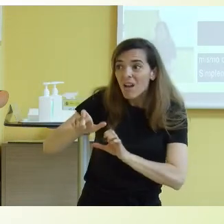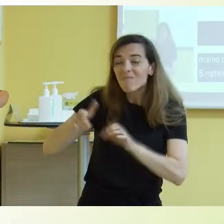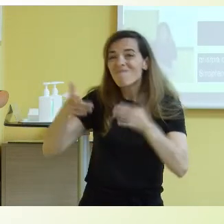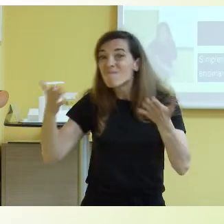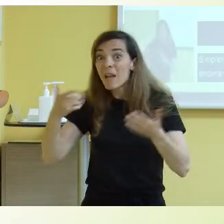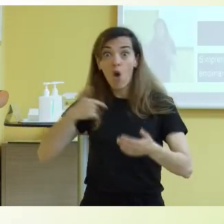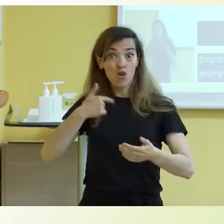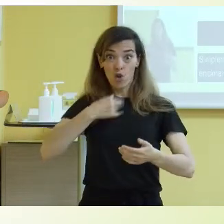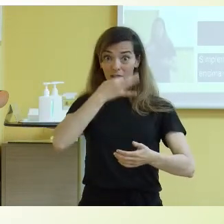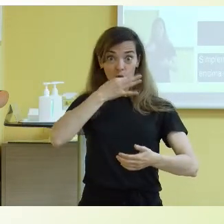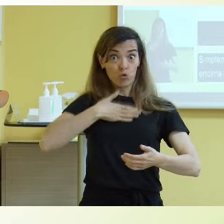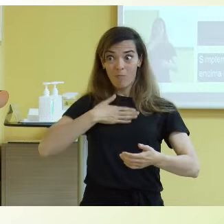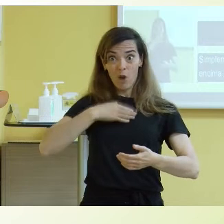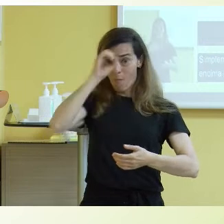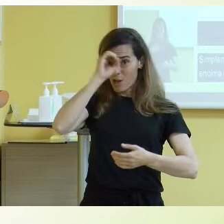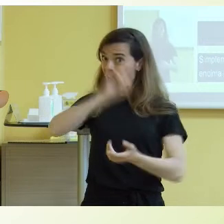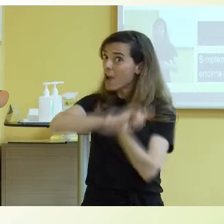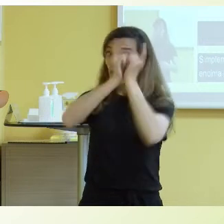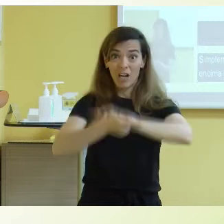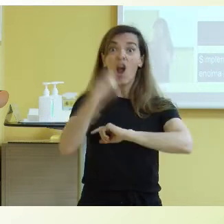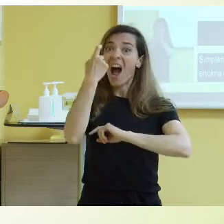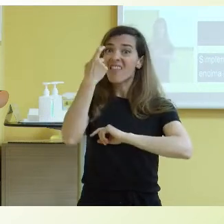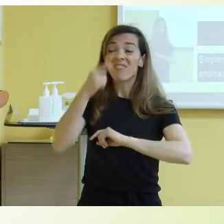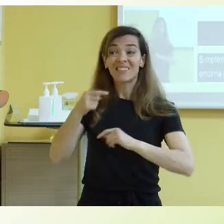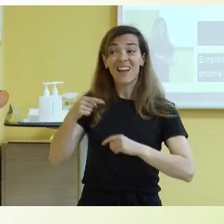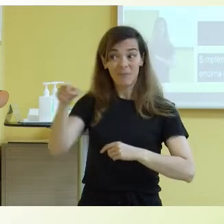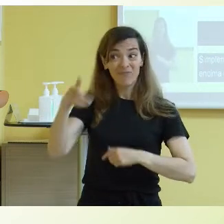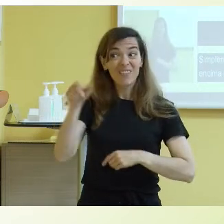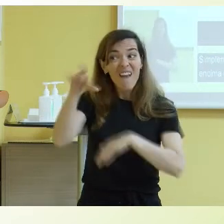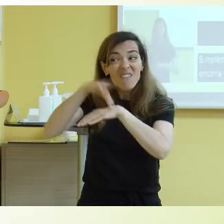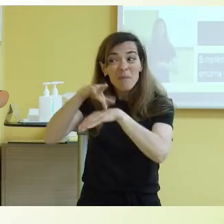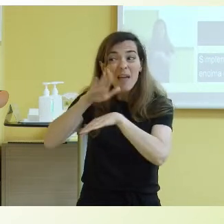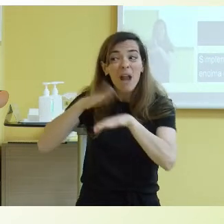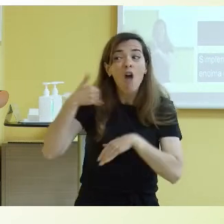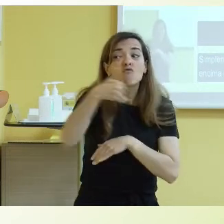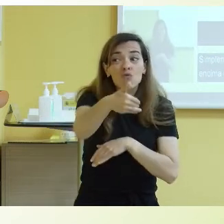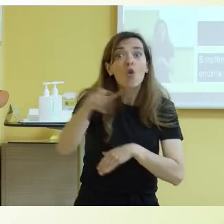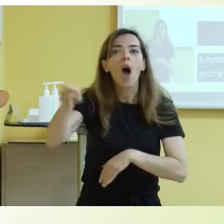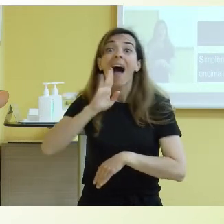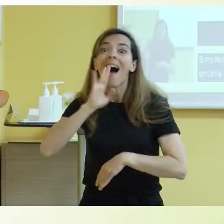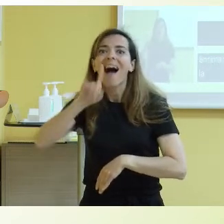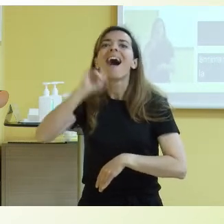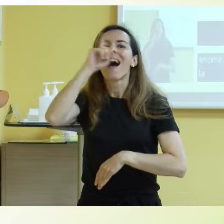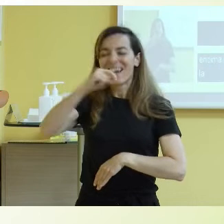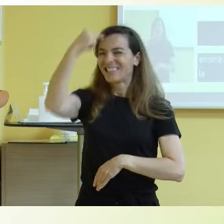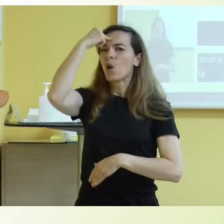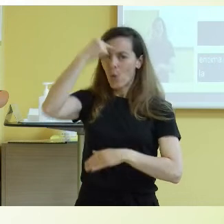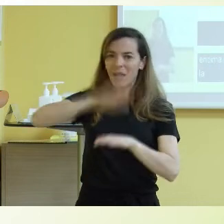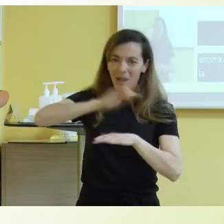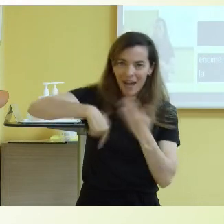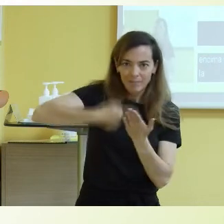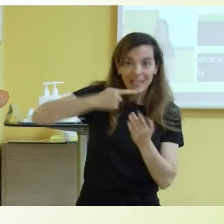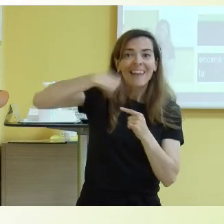sentido contrario, en el sentido de que hay que tener en cuenta el pronóstico a la hora de evaluar y no solamente el hecho concreto de cómo está